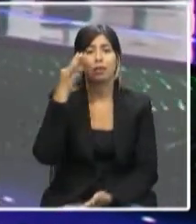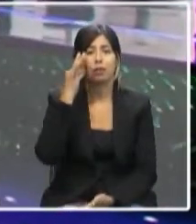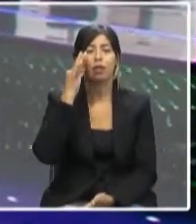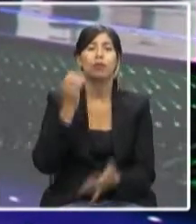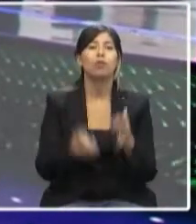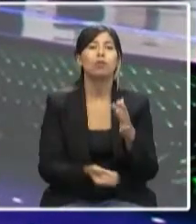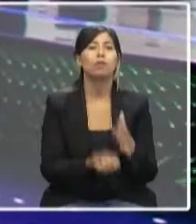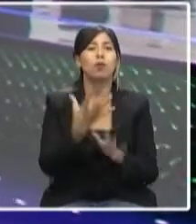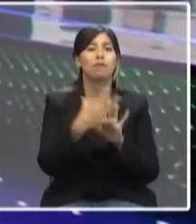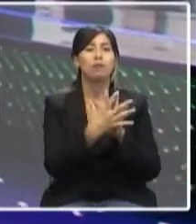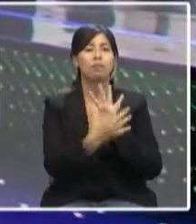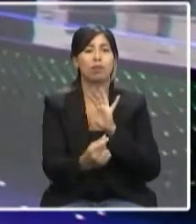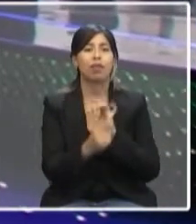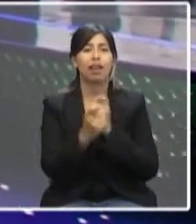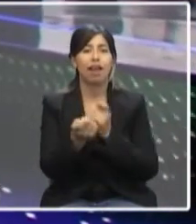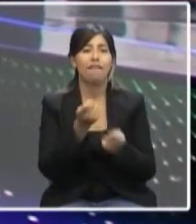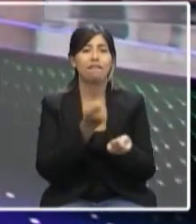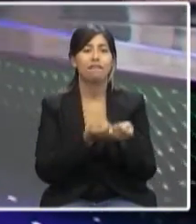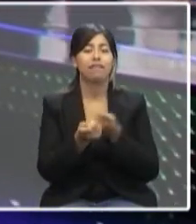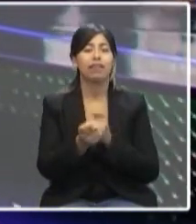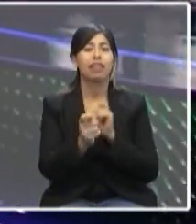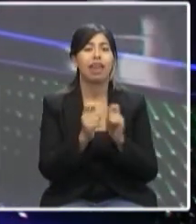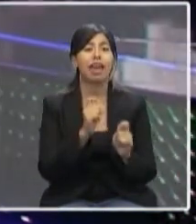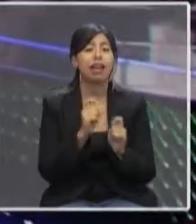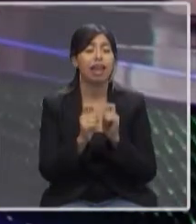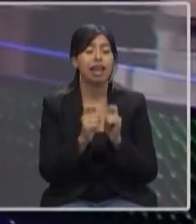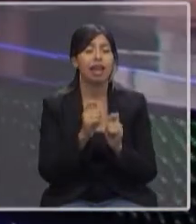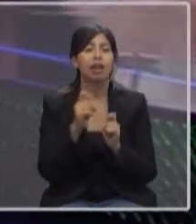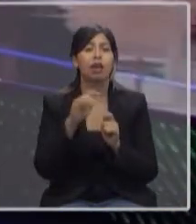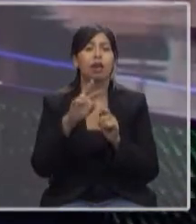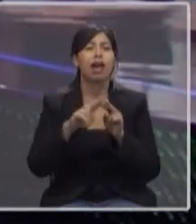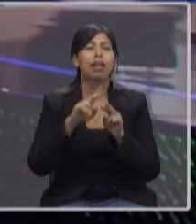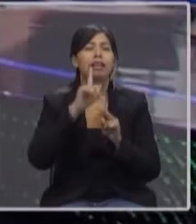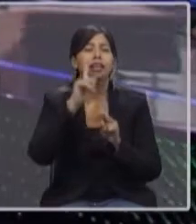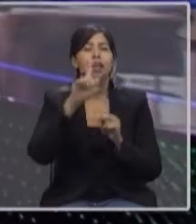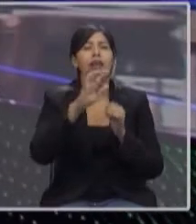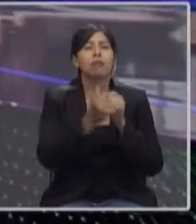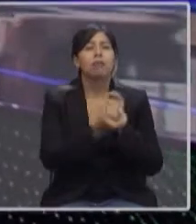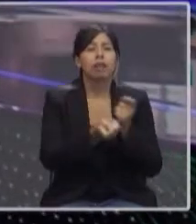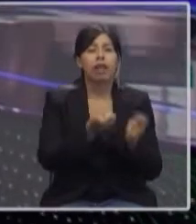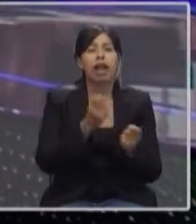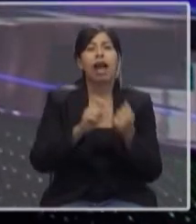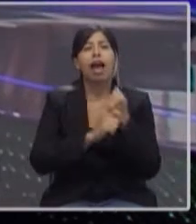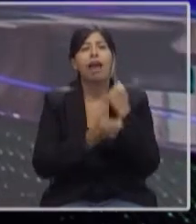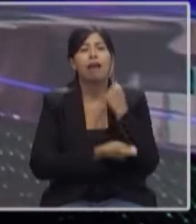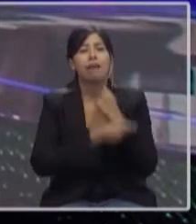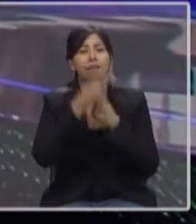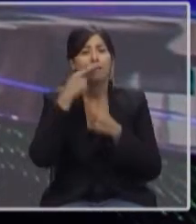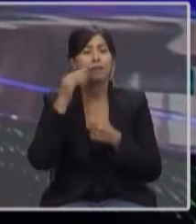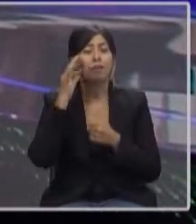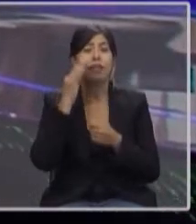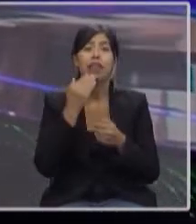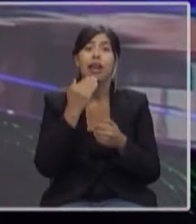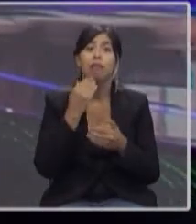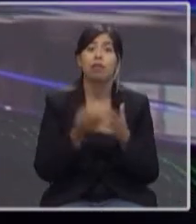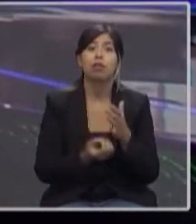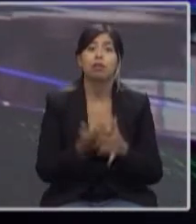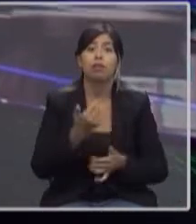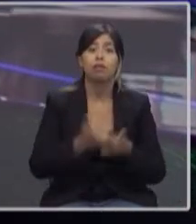y de riesgo diseñada por economistas, abogados, abogadas. Tenemos nuevas carreras y